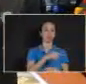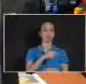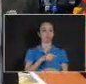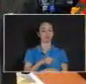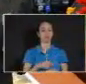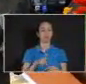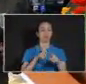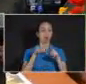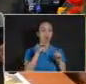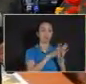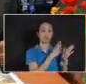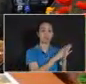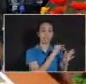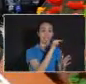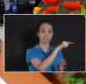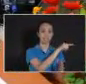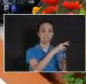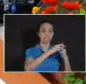tú.